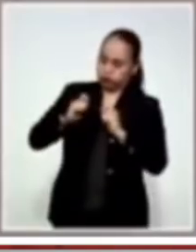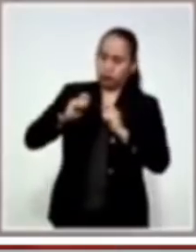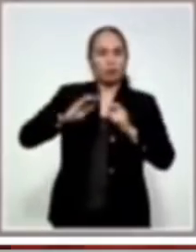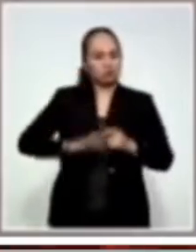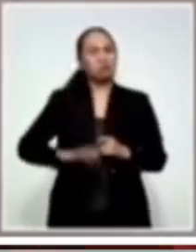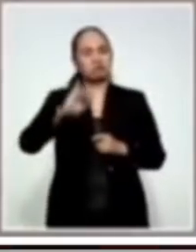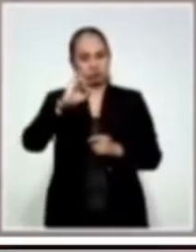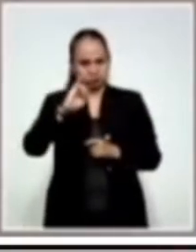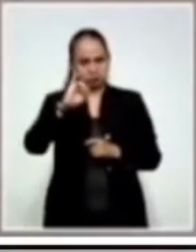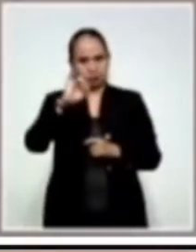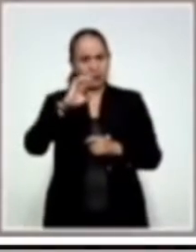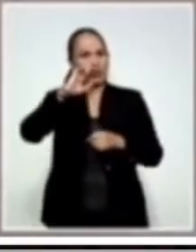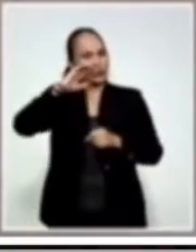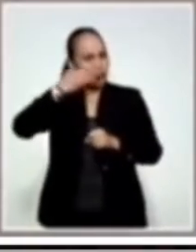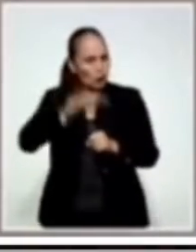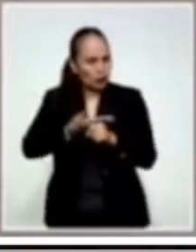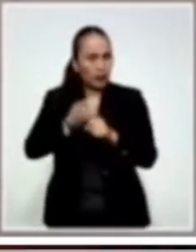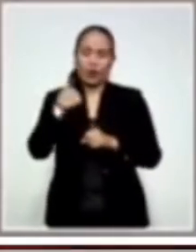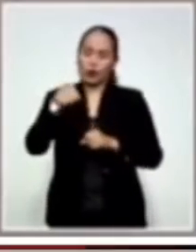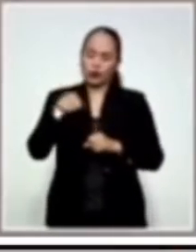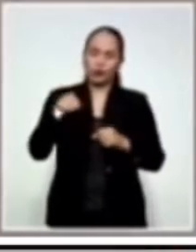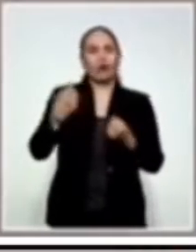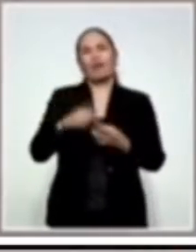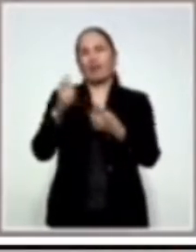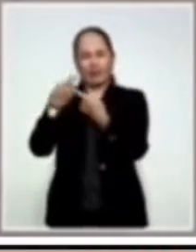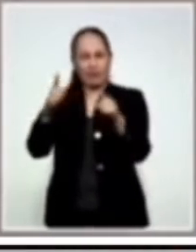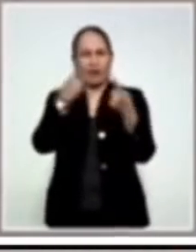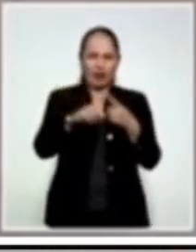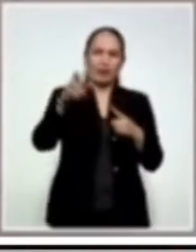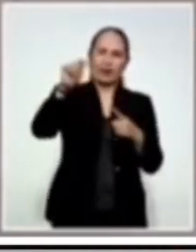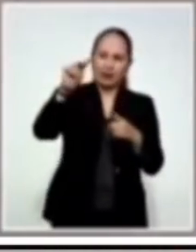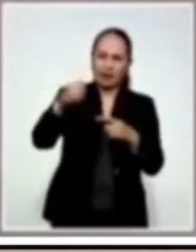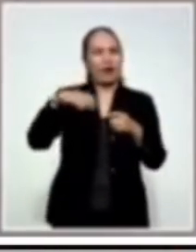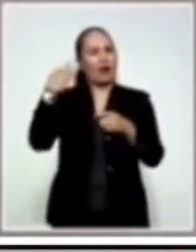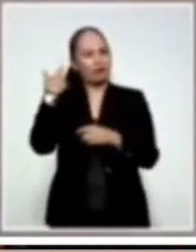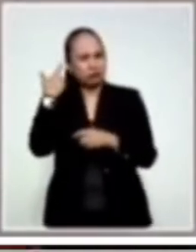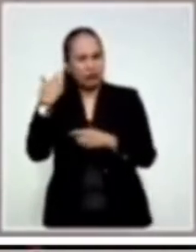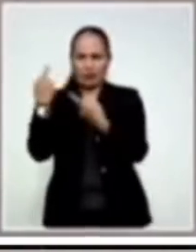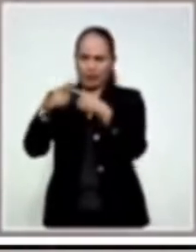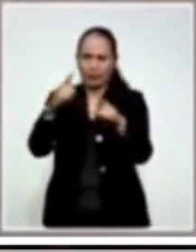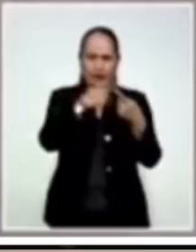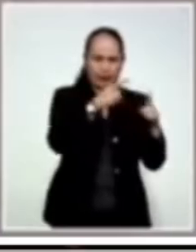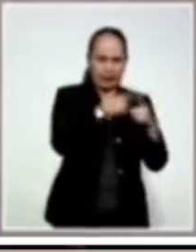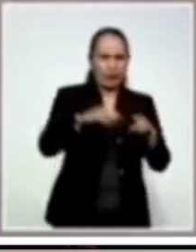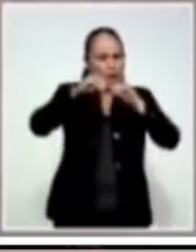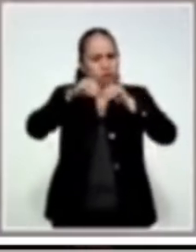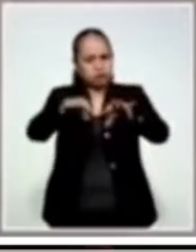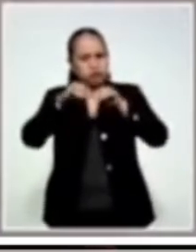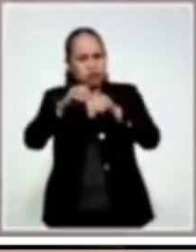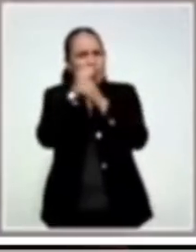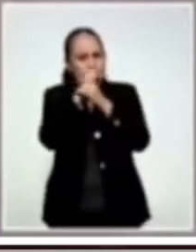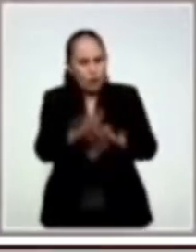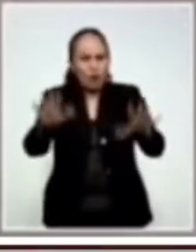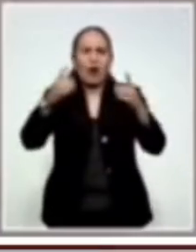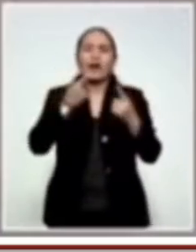de comparecer ante los medios de comunicación para dialogar, informar algunas cosas y sobre